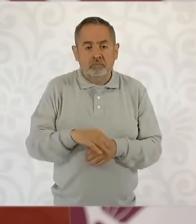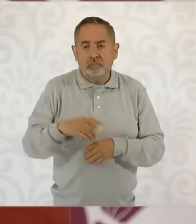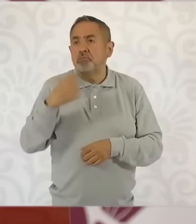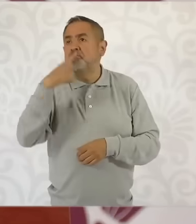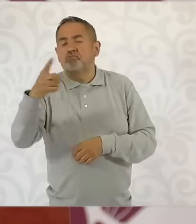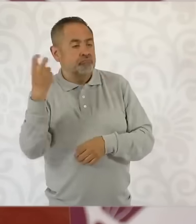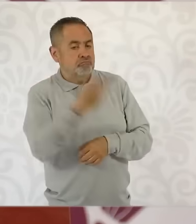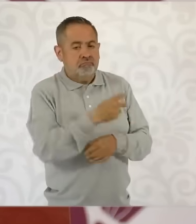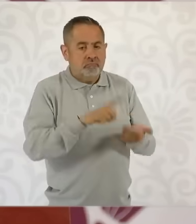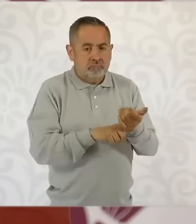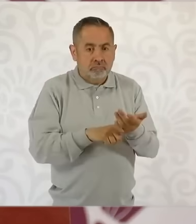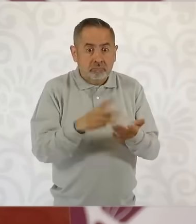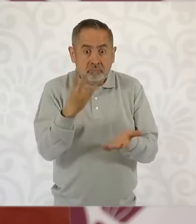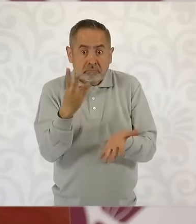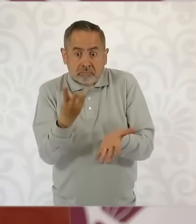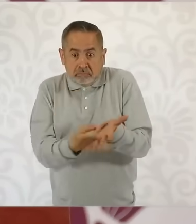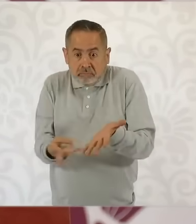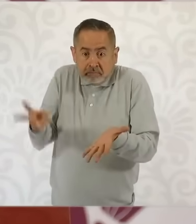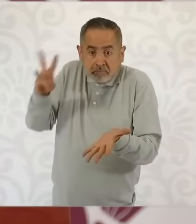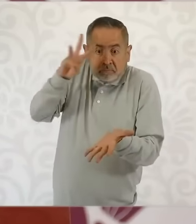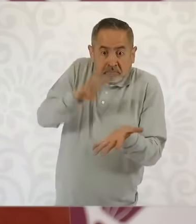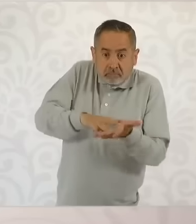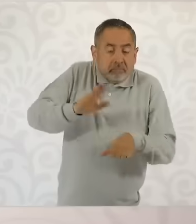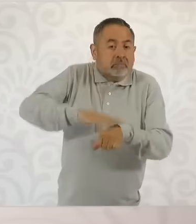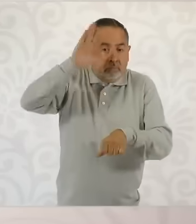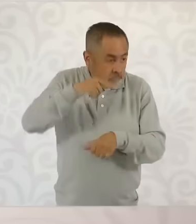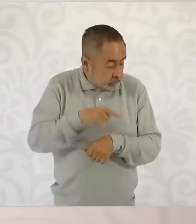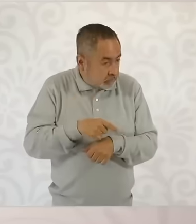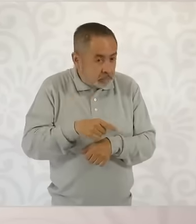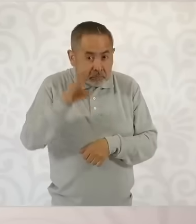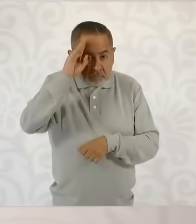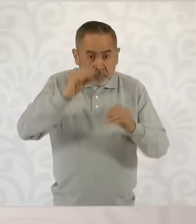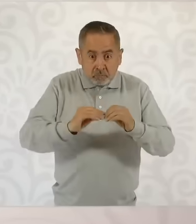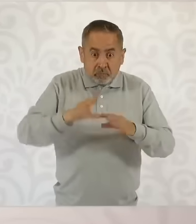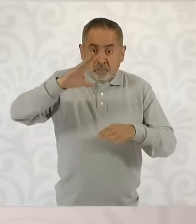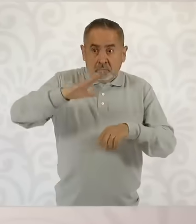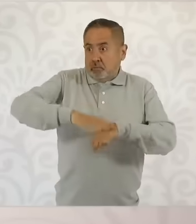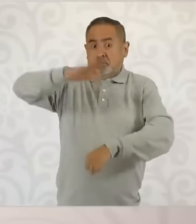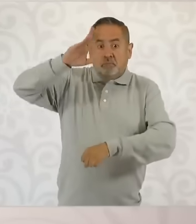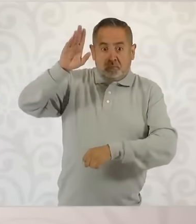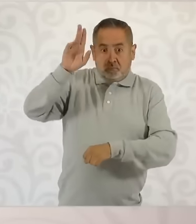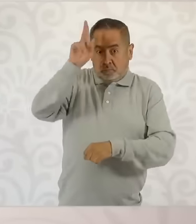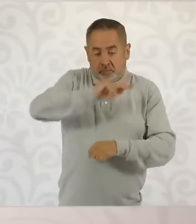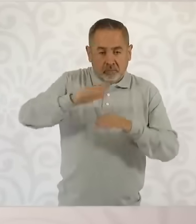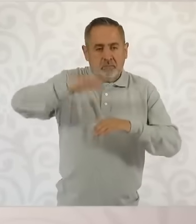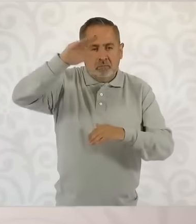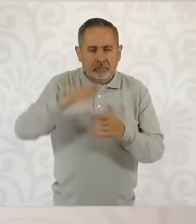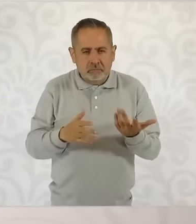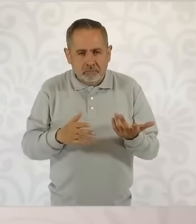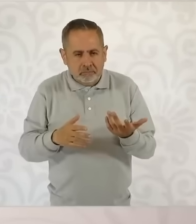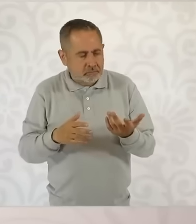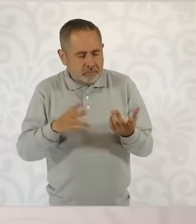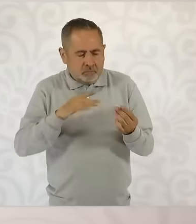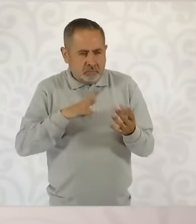demanda se triplica. Por eso salen esas cantidades tan altas. No existen